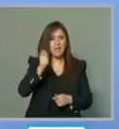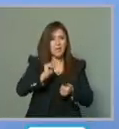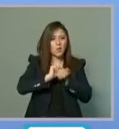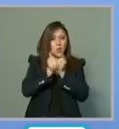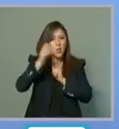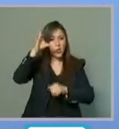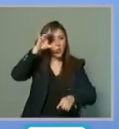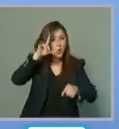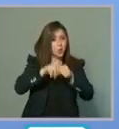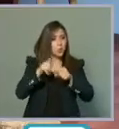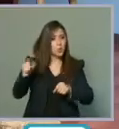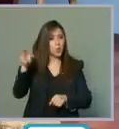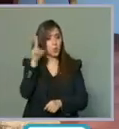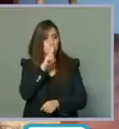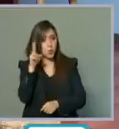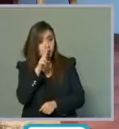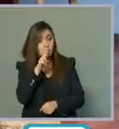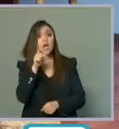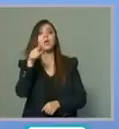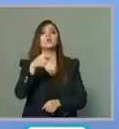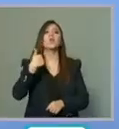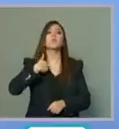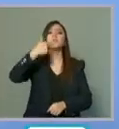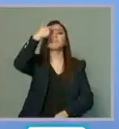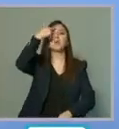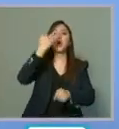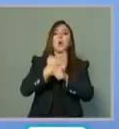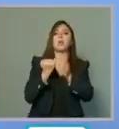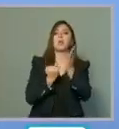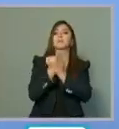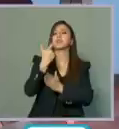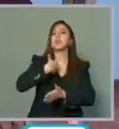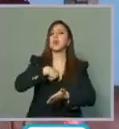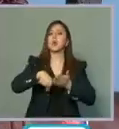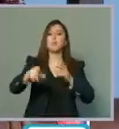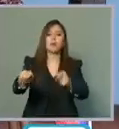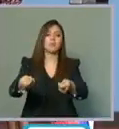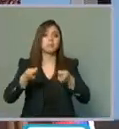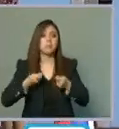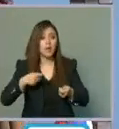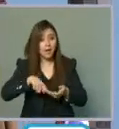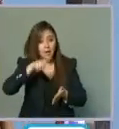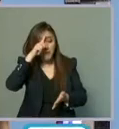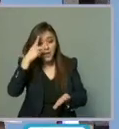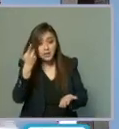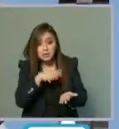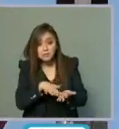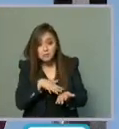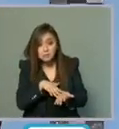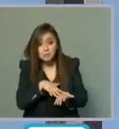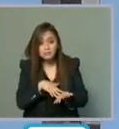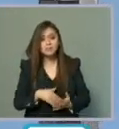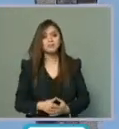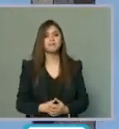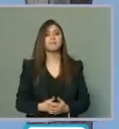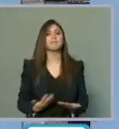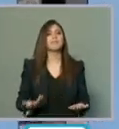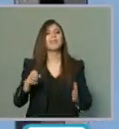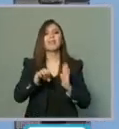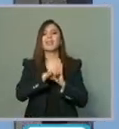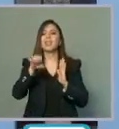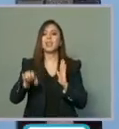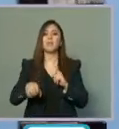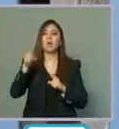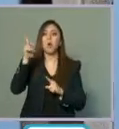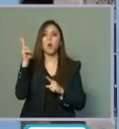libro, ¿podemos entenderlo? O sea, ¿es fácil de poderlo leer? Sí, bueno, obviamente como en todas las traducciones, así, sobre todo del ruso acá, buscar una